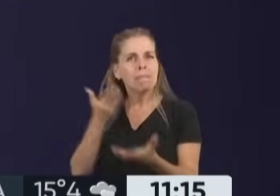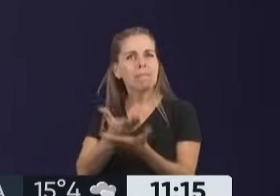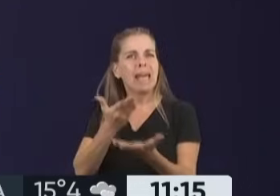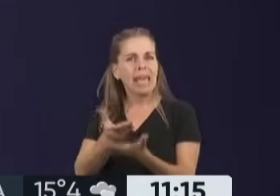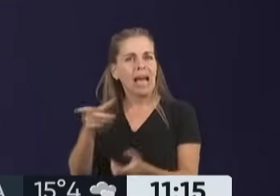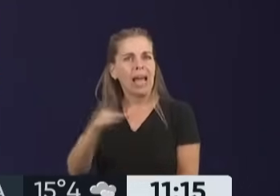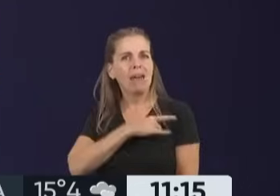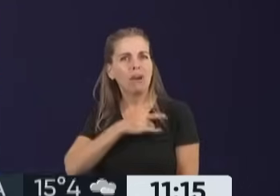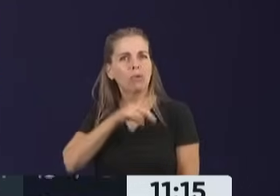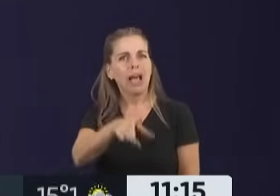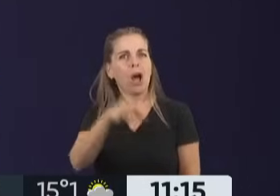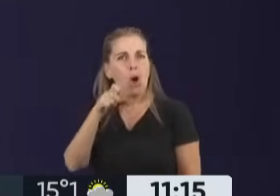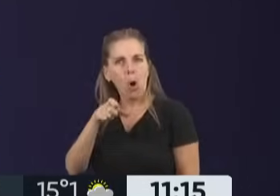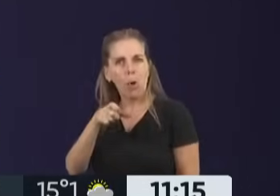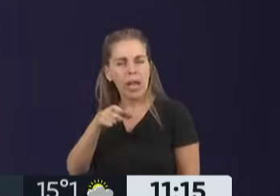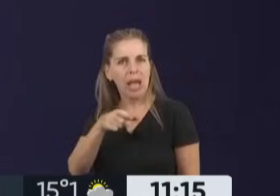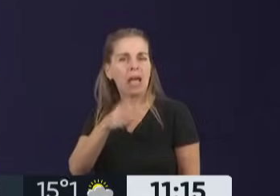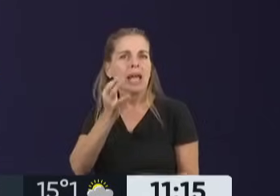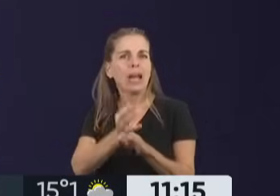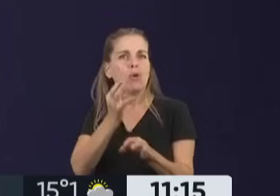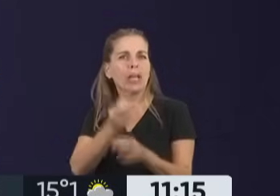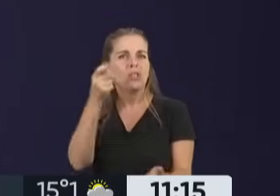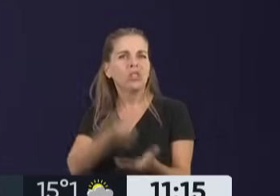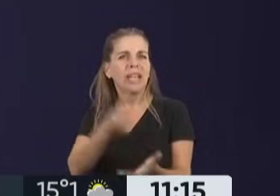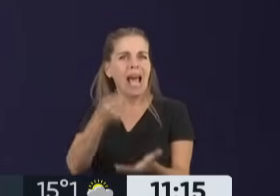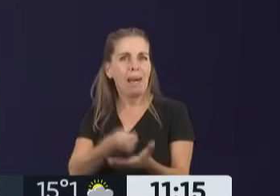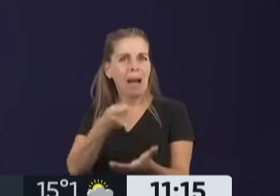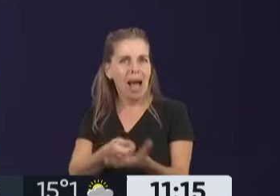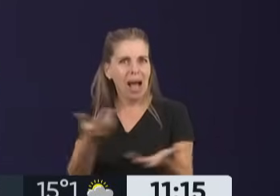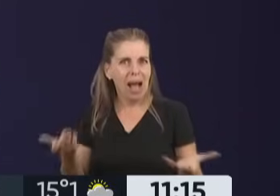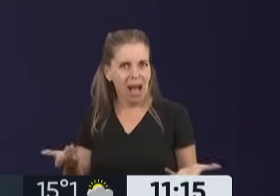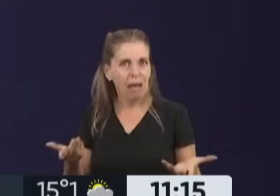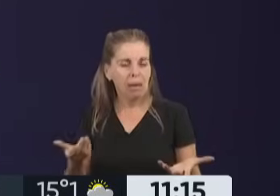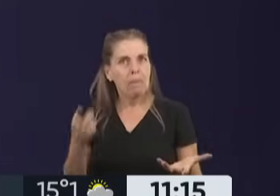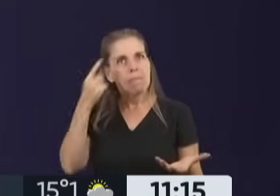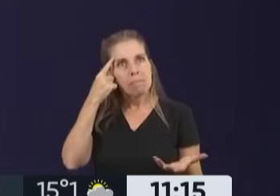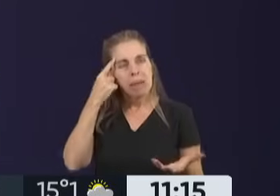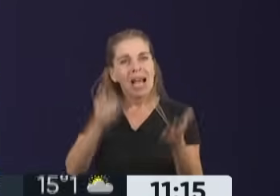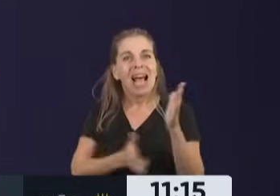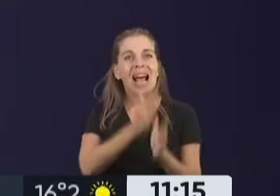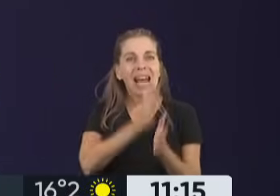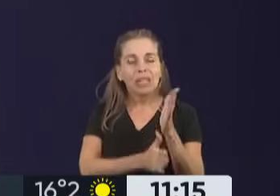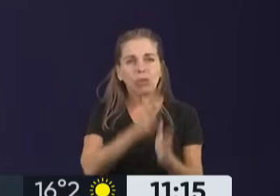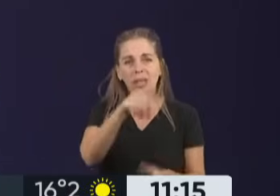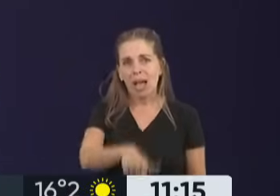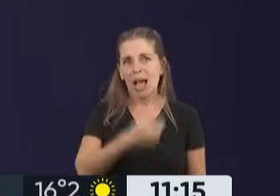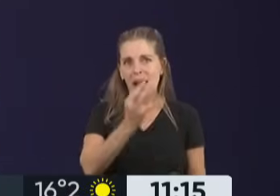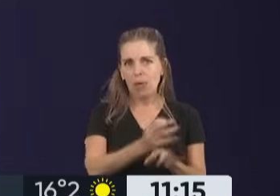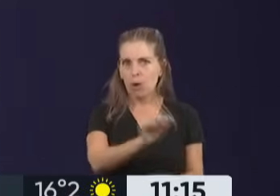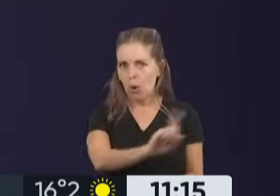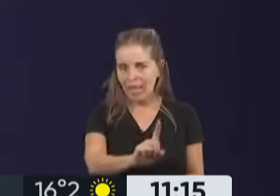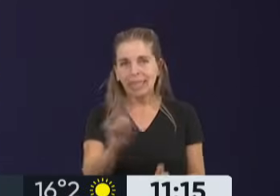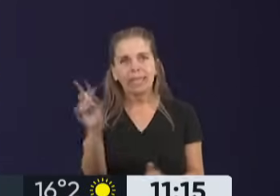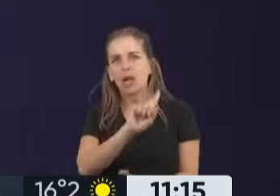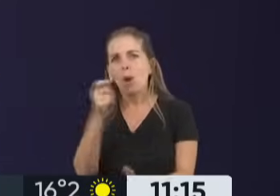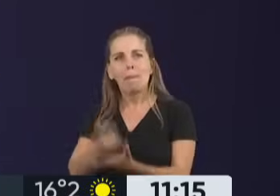Y hacer que la educación deje de ser no gratuita, porque no es gratuita la educación en Argentina, es no paga